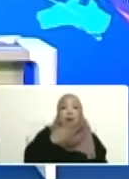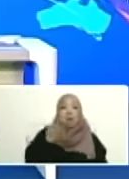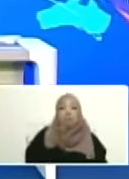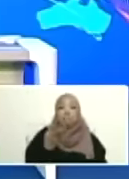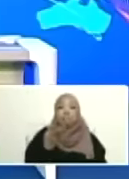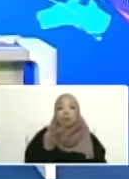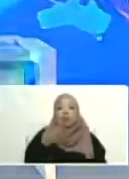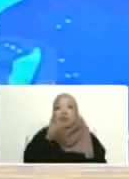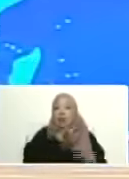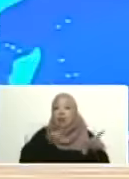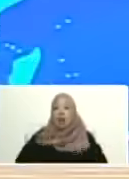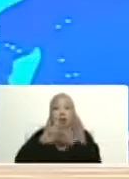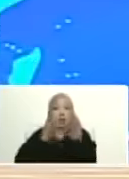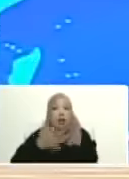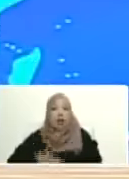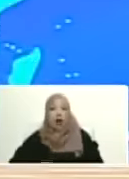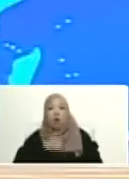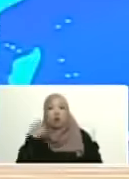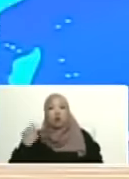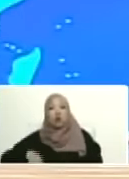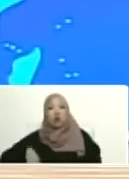la Organización de Naciones Unidas,